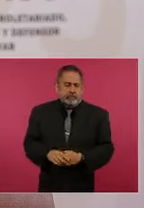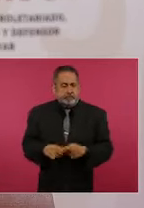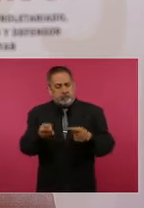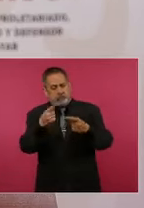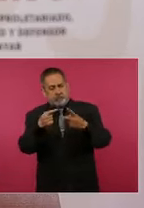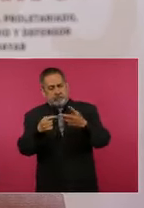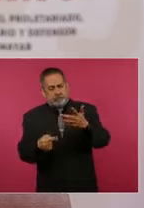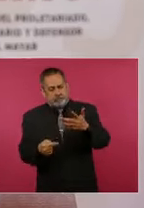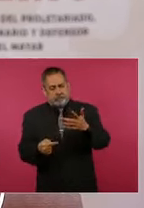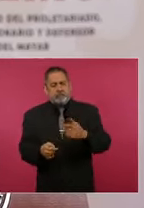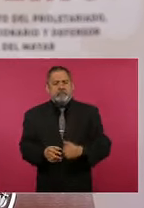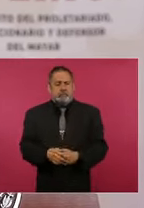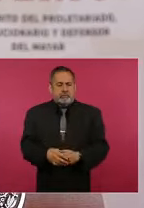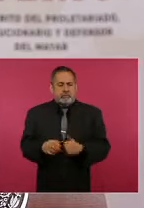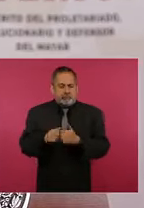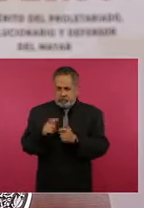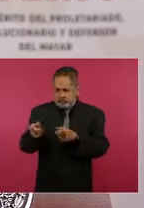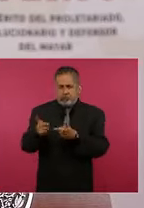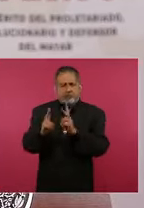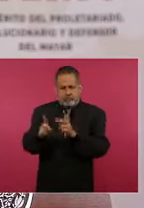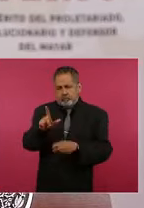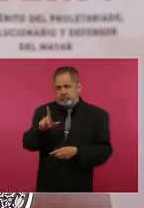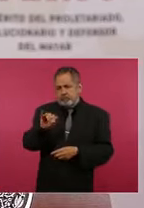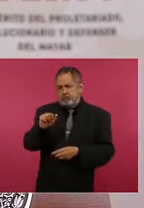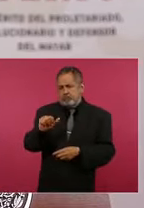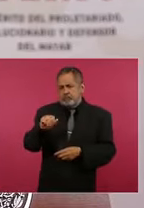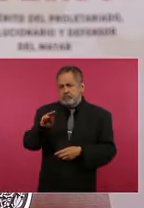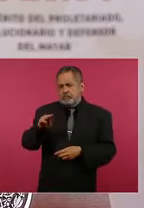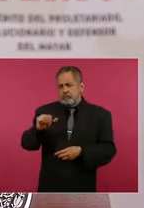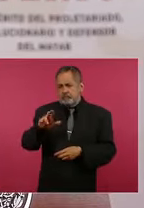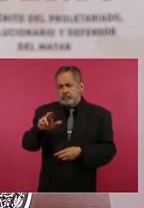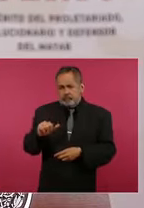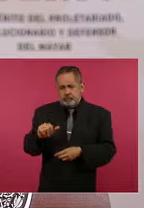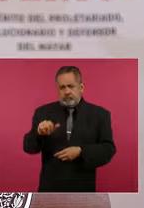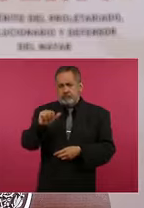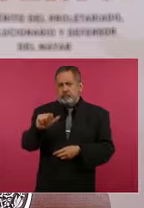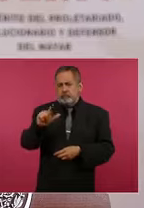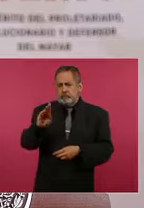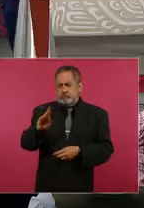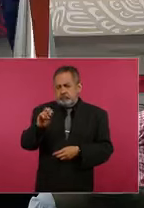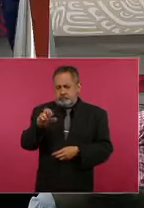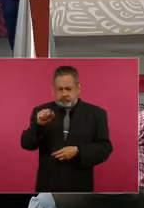pues con Luisa María de Albores, Mariela. Y